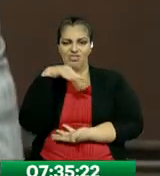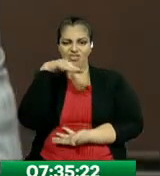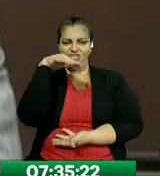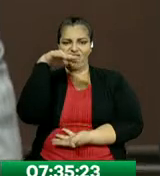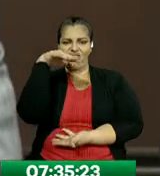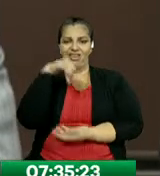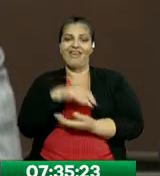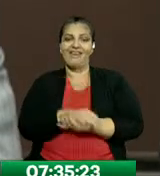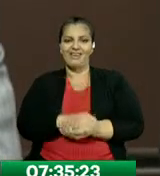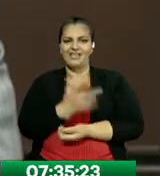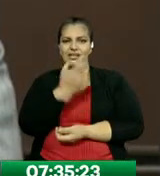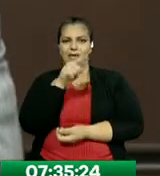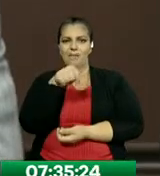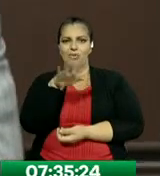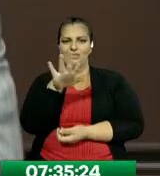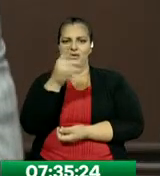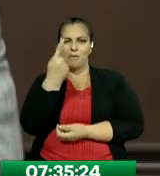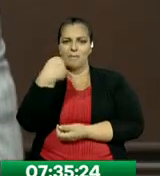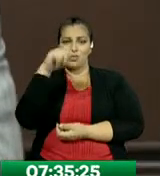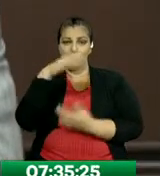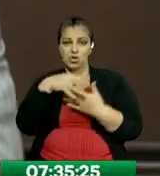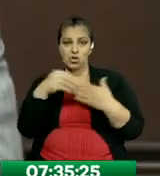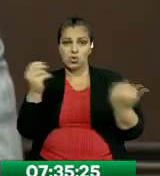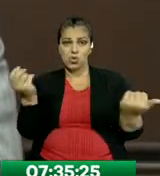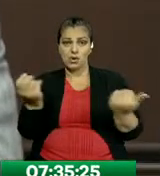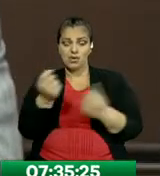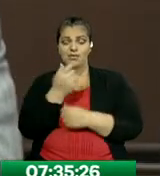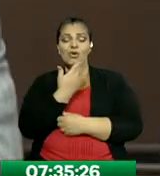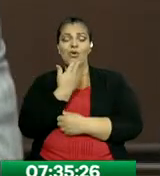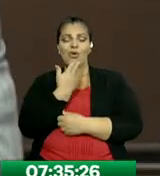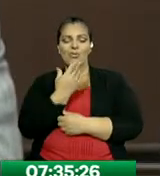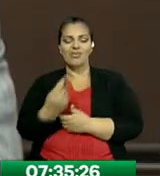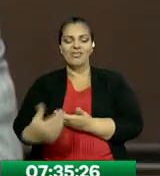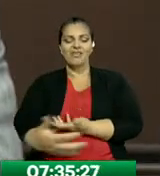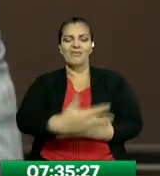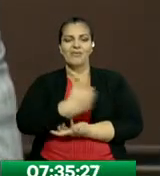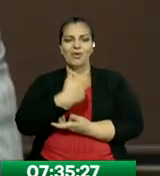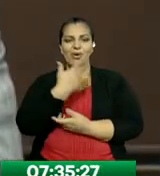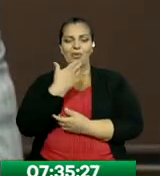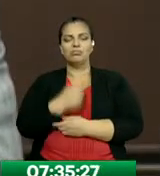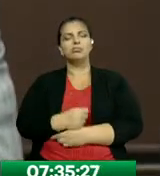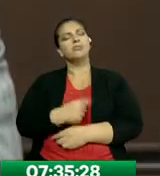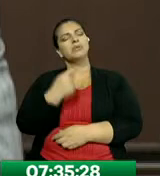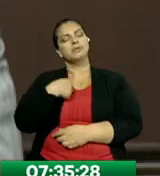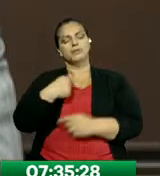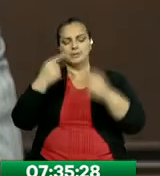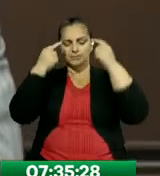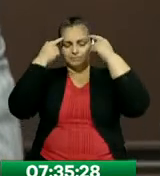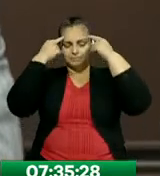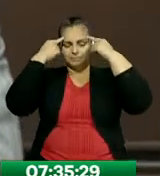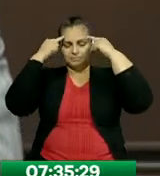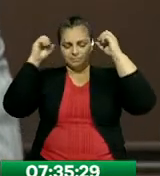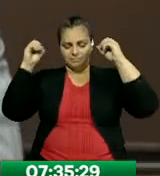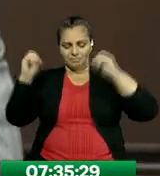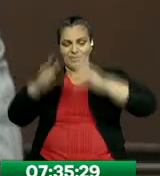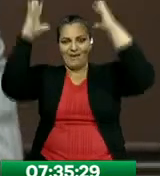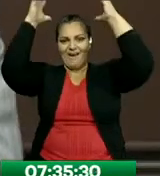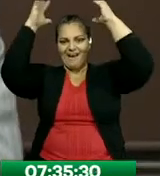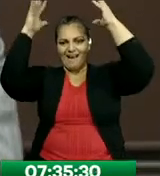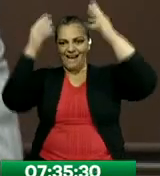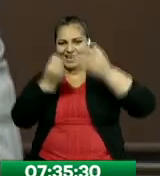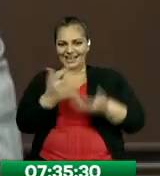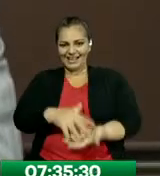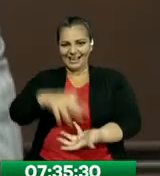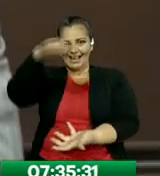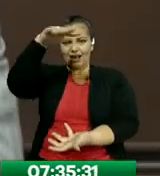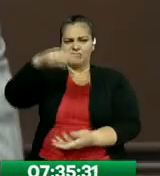de dólares por arte de magia? No creo. Aquí hay una calidad, y la calidad era que era tío de